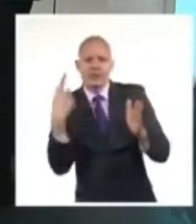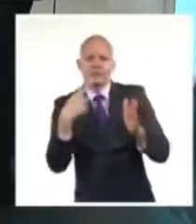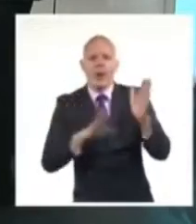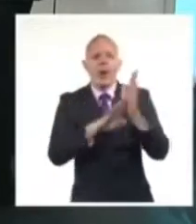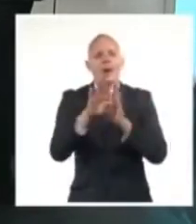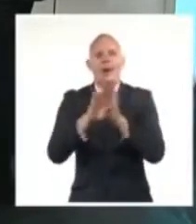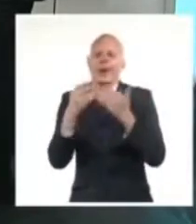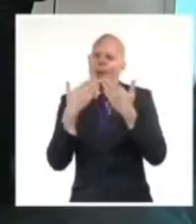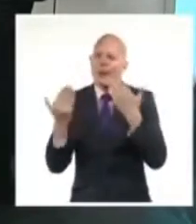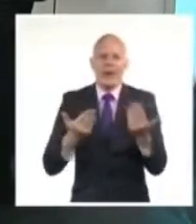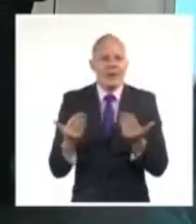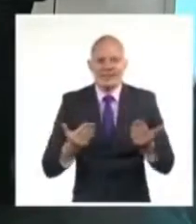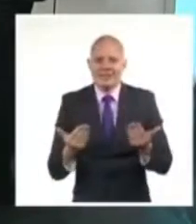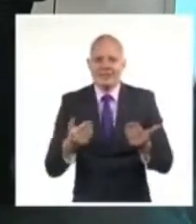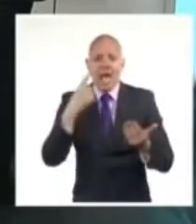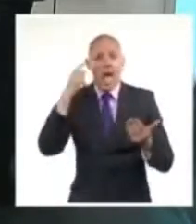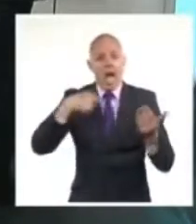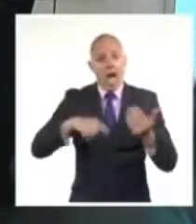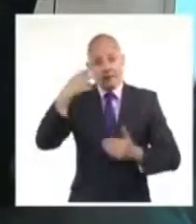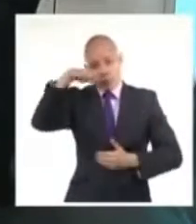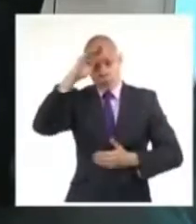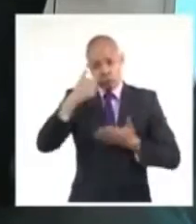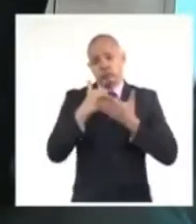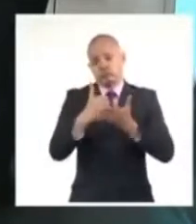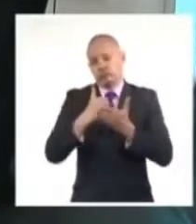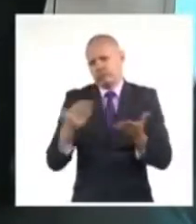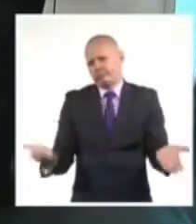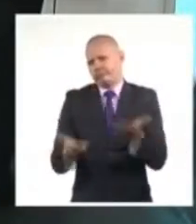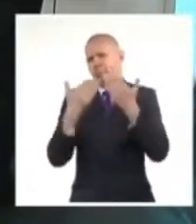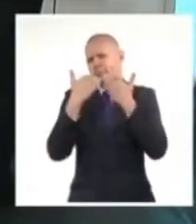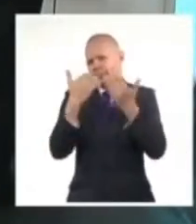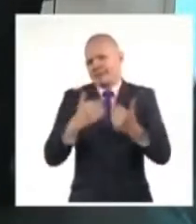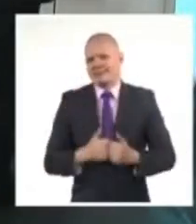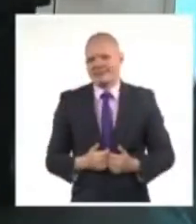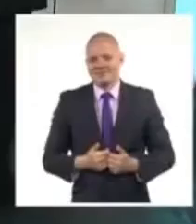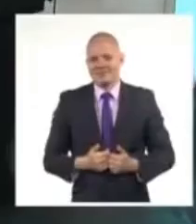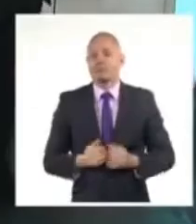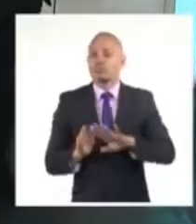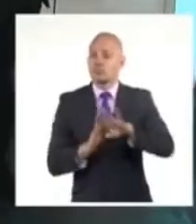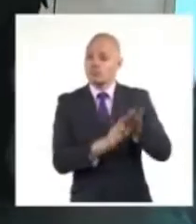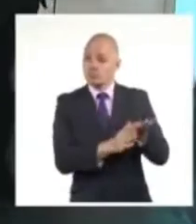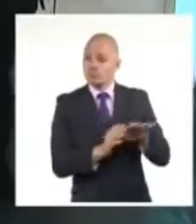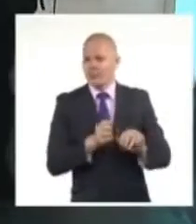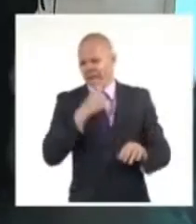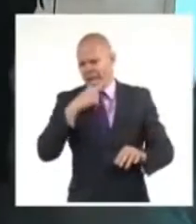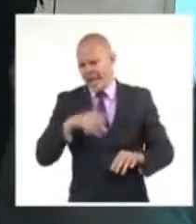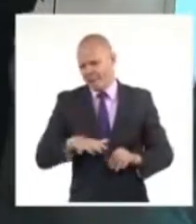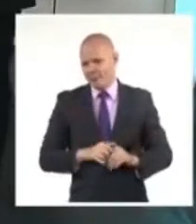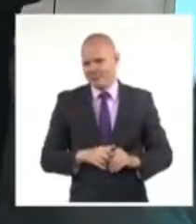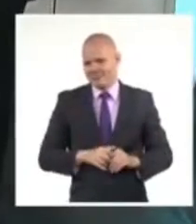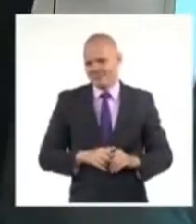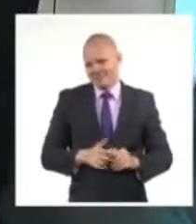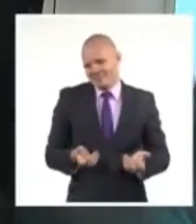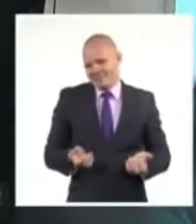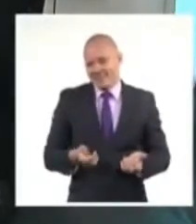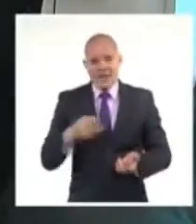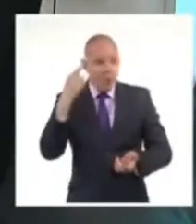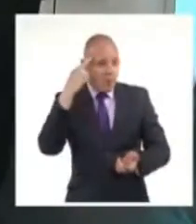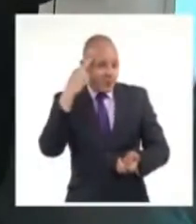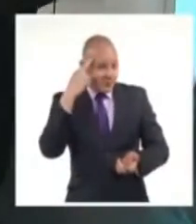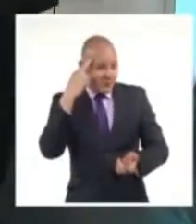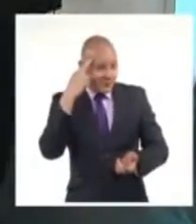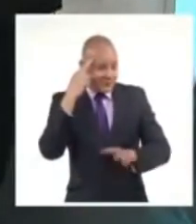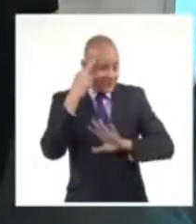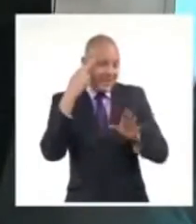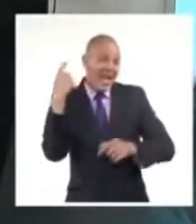a tributar al desarrollo de nuestra nación. Bueno, vamos a comenzar a poner ejemplos. Recuerden, nueva